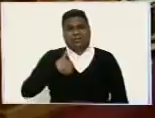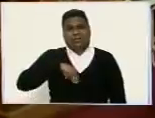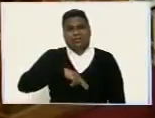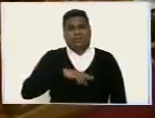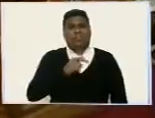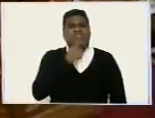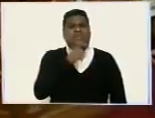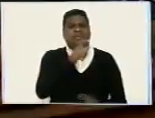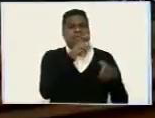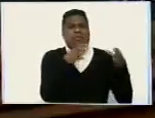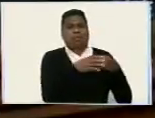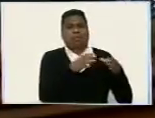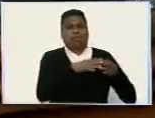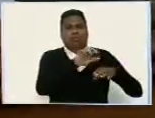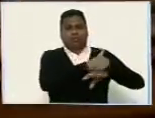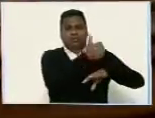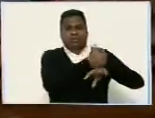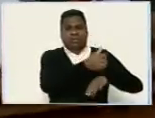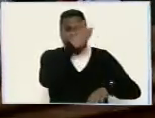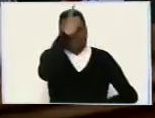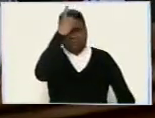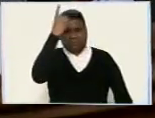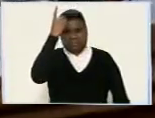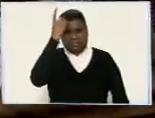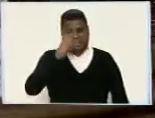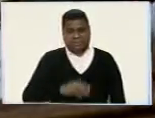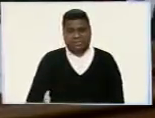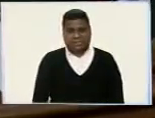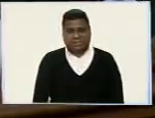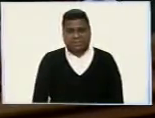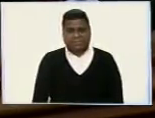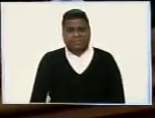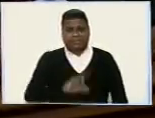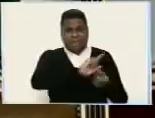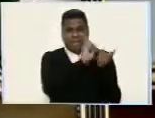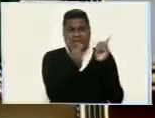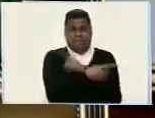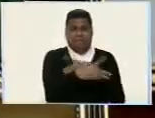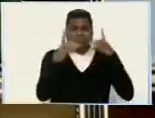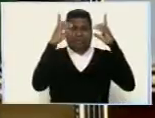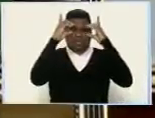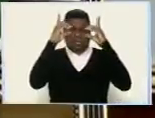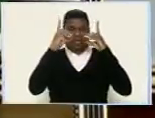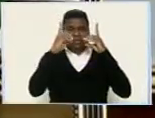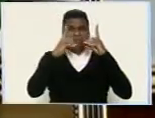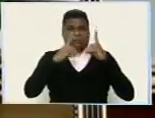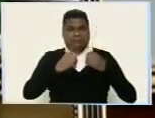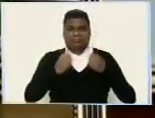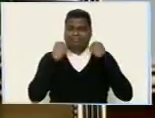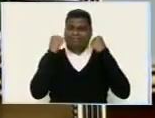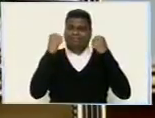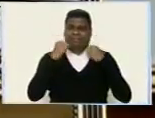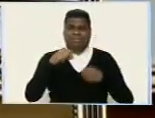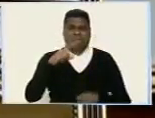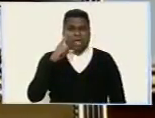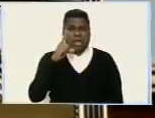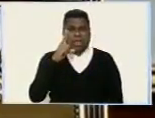postulado el cuerpo constituyente como presidente para sustituir a una digna, valiente mujer como él,